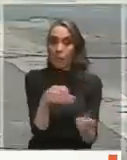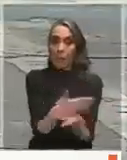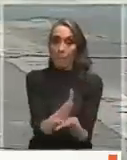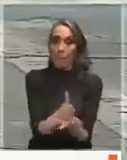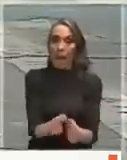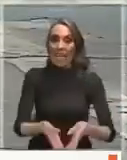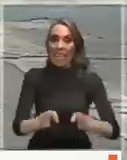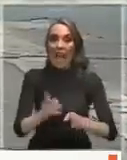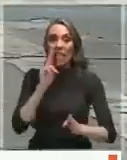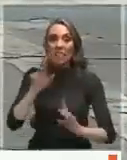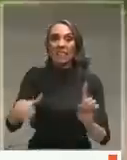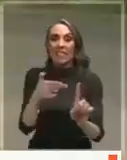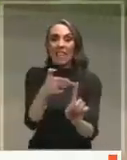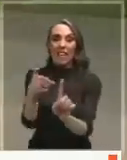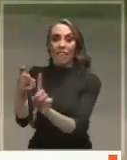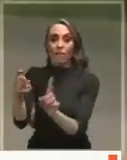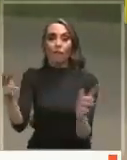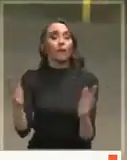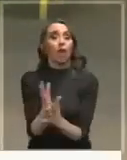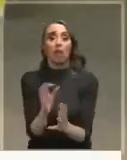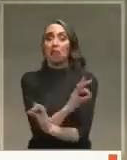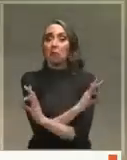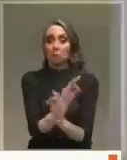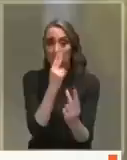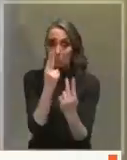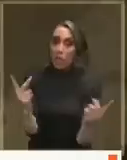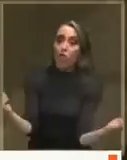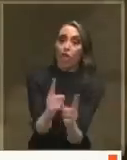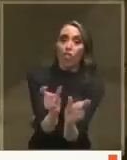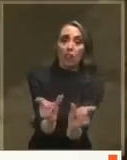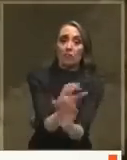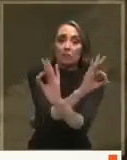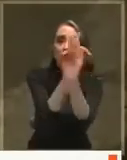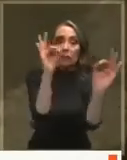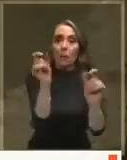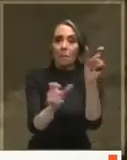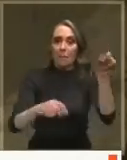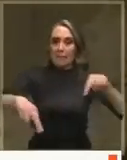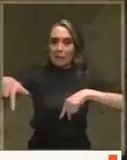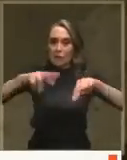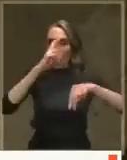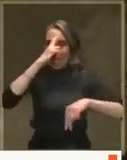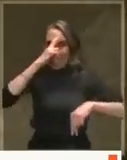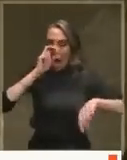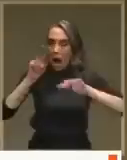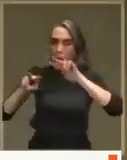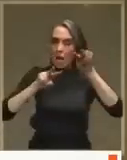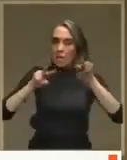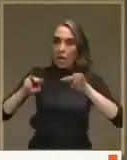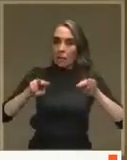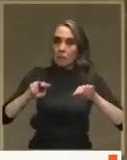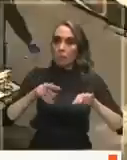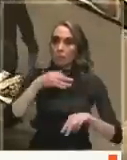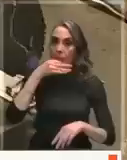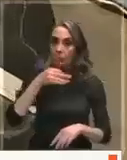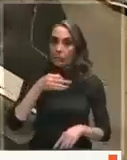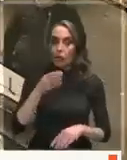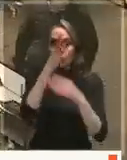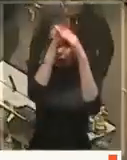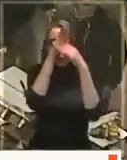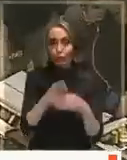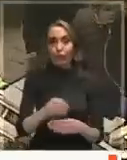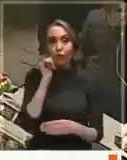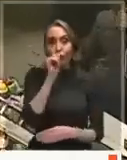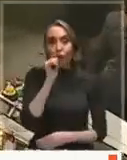Calles sin violencia casi no se ve, que siempre se observa gente extraña merodeando. Basta decir que cada noche